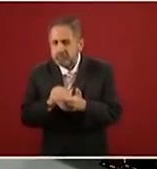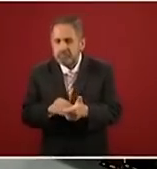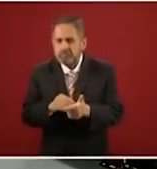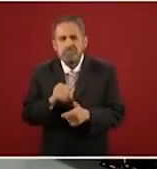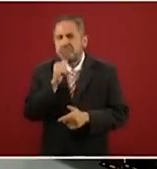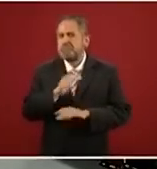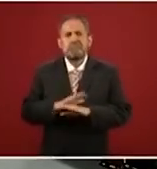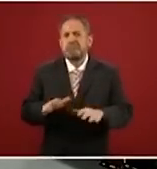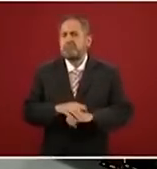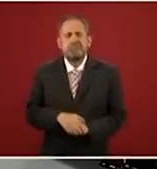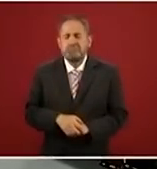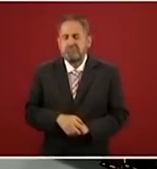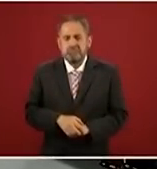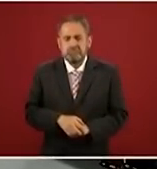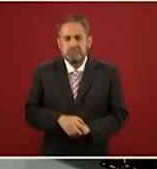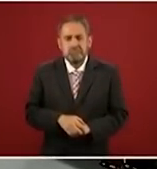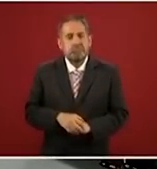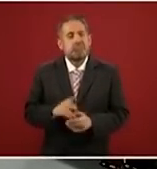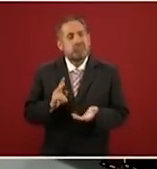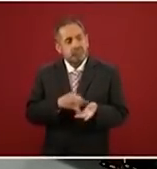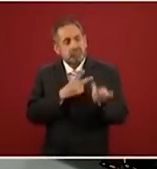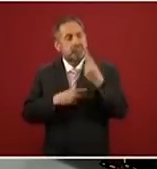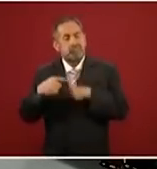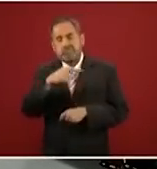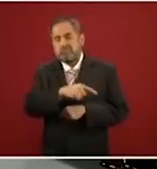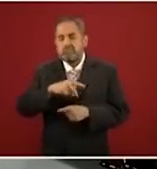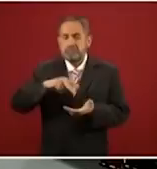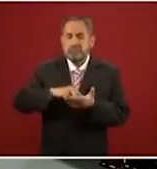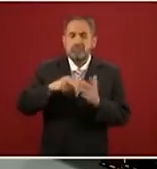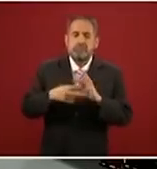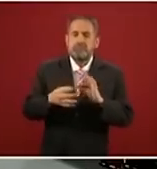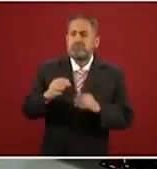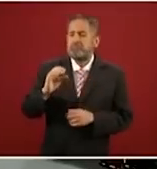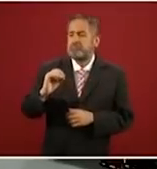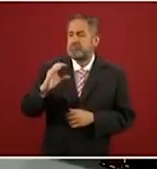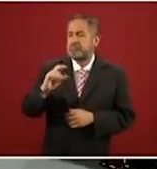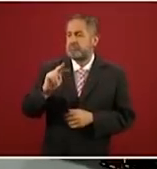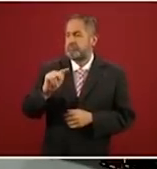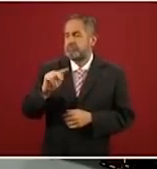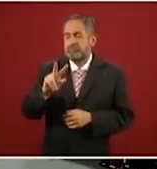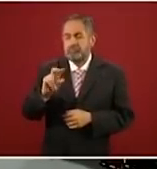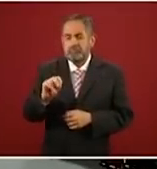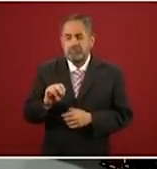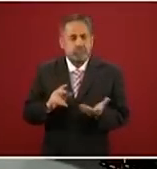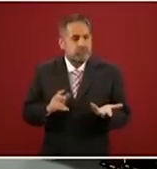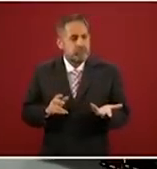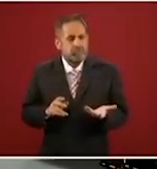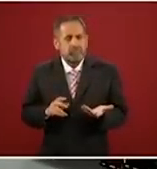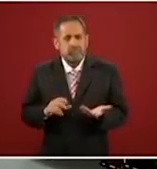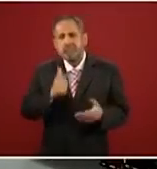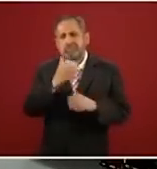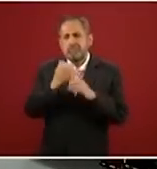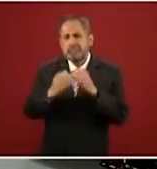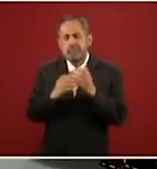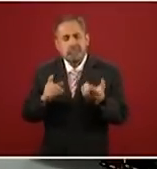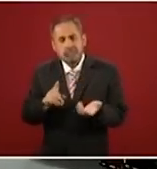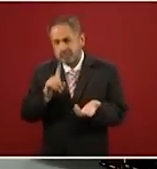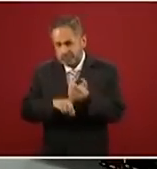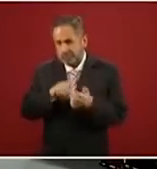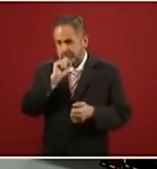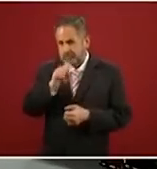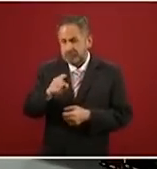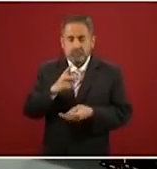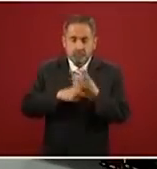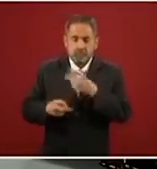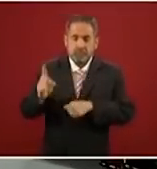de eso vino en otros momentos el ingeniero octavio pero se dando a otros sucesos también tuve la oportunidad de